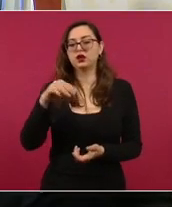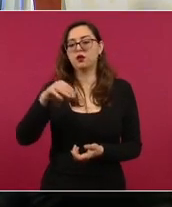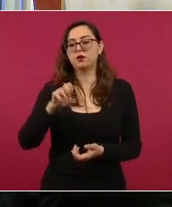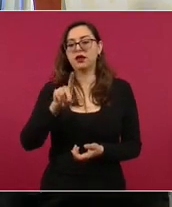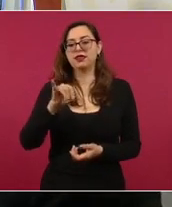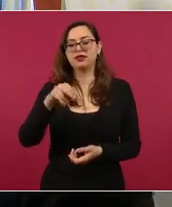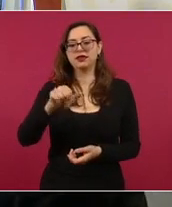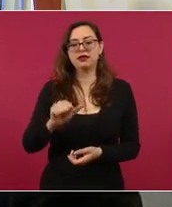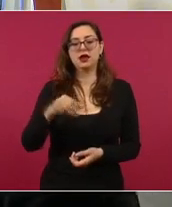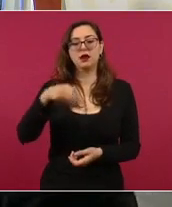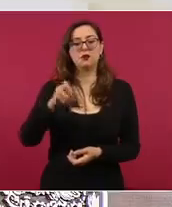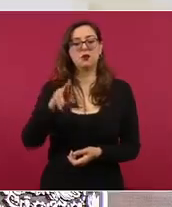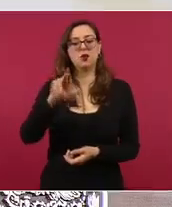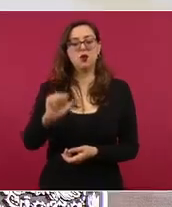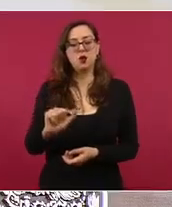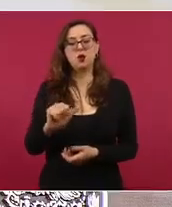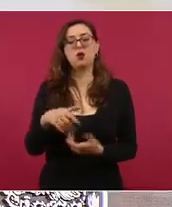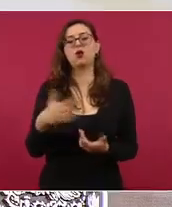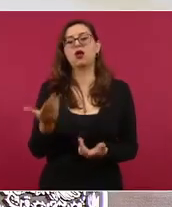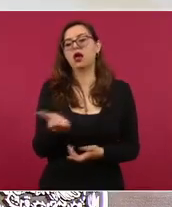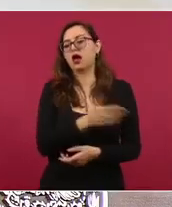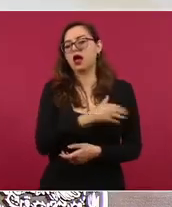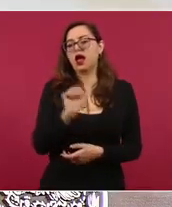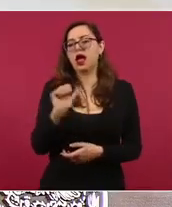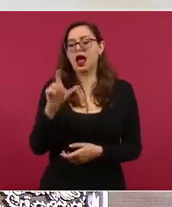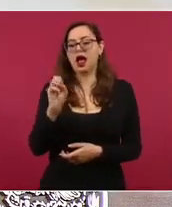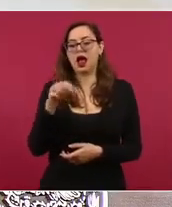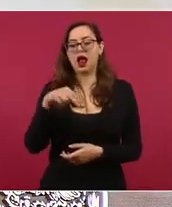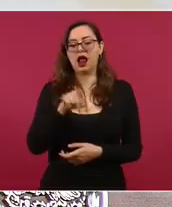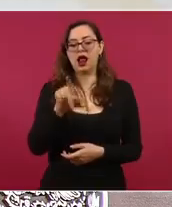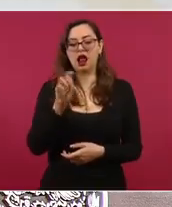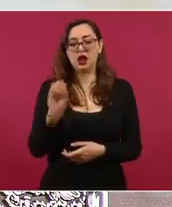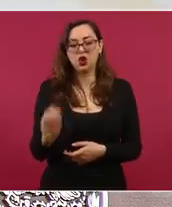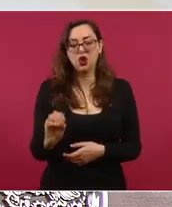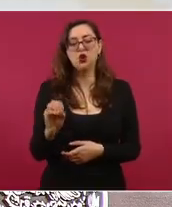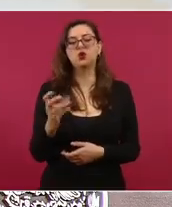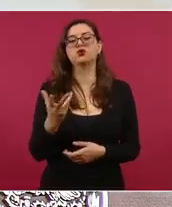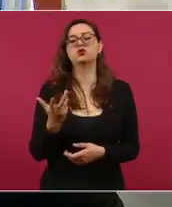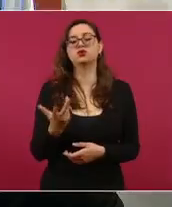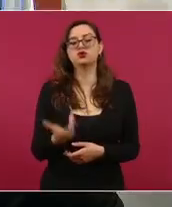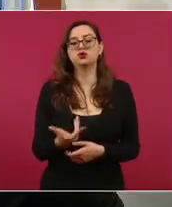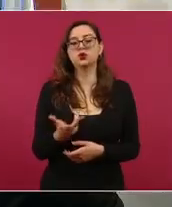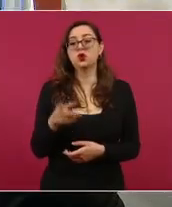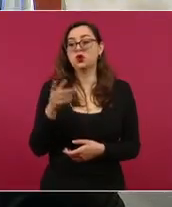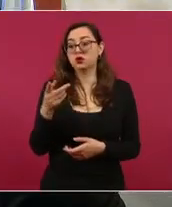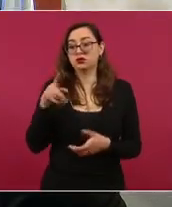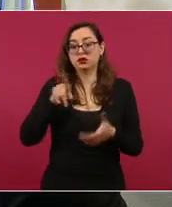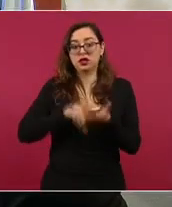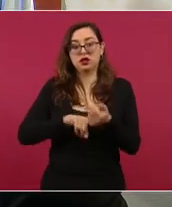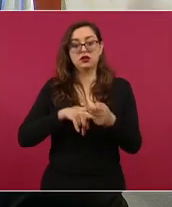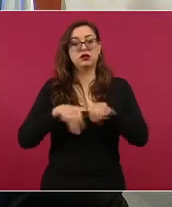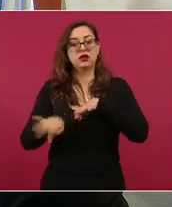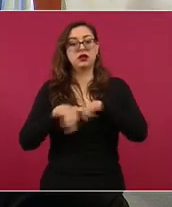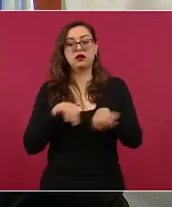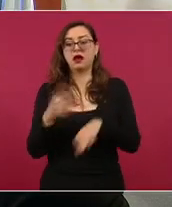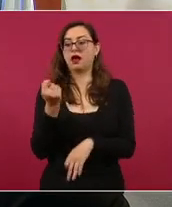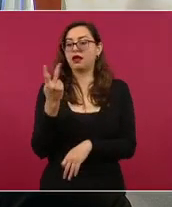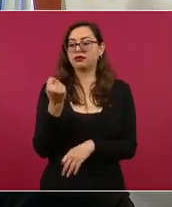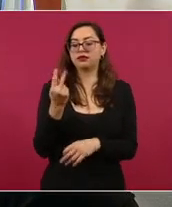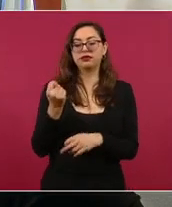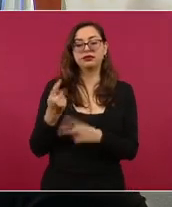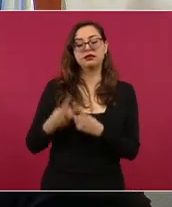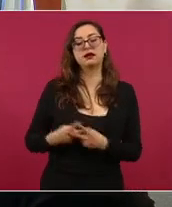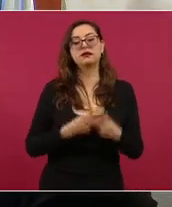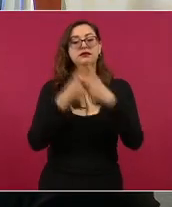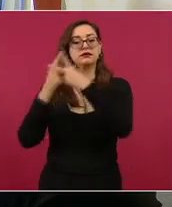Mora, Alonso Carvajal Villaciencio, que es comentarista de Televisa. Y bueno, este